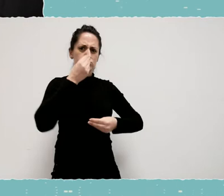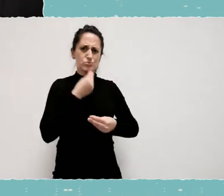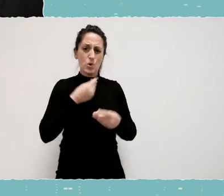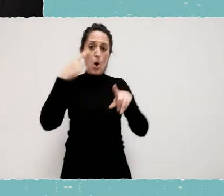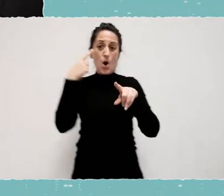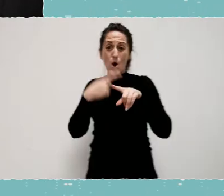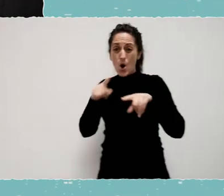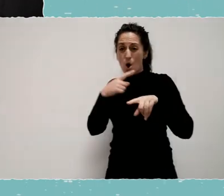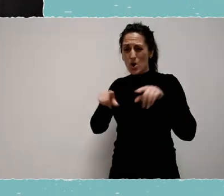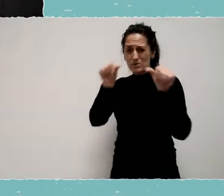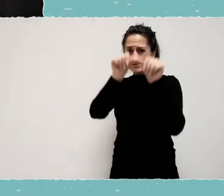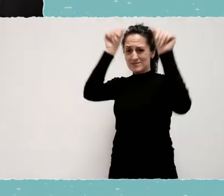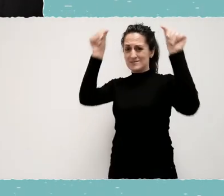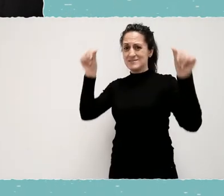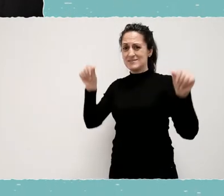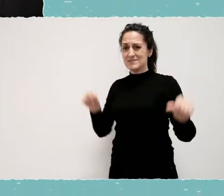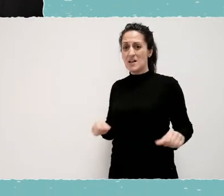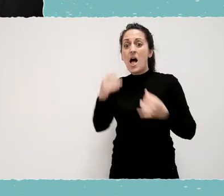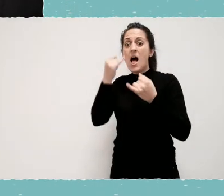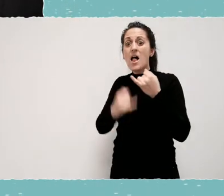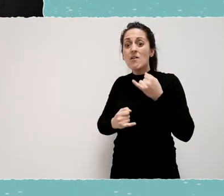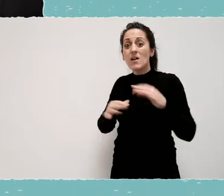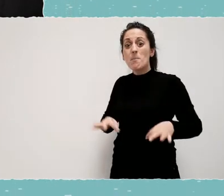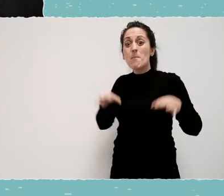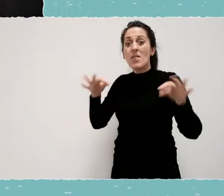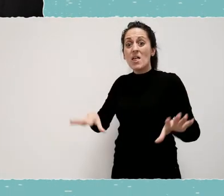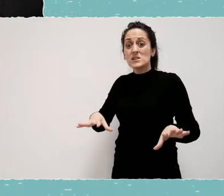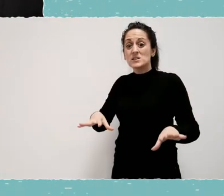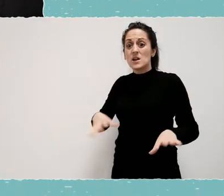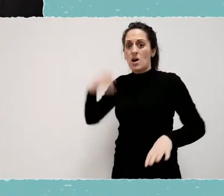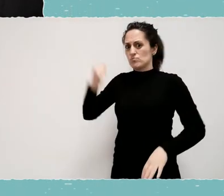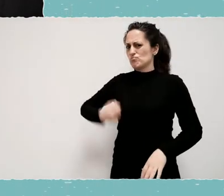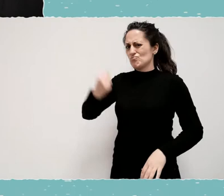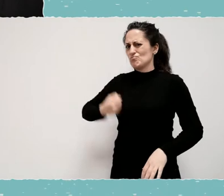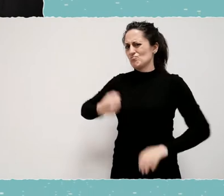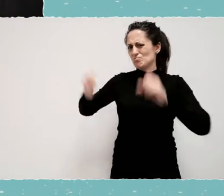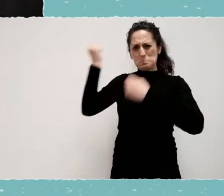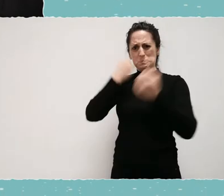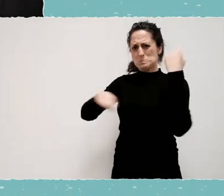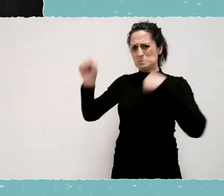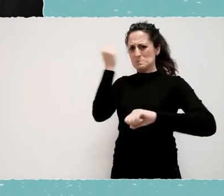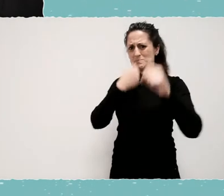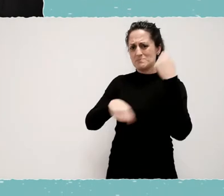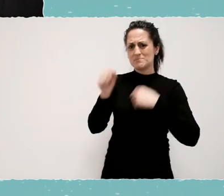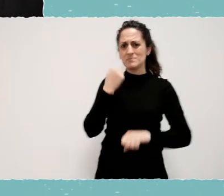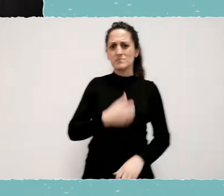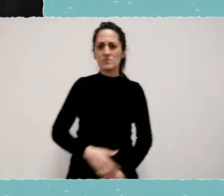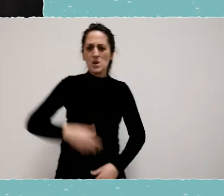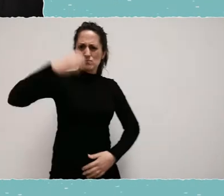Con tantas pantominadas e lambonadas a eito, fíxose repugnante, máis revirada co demo.